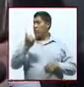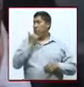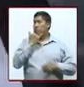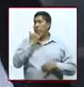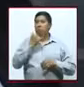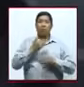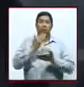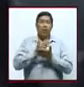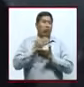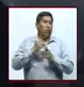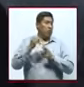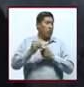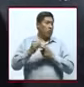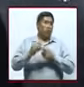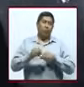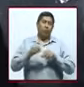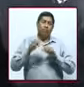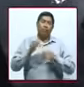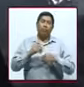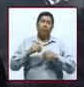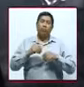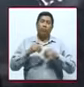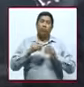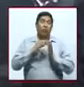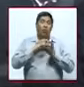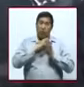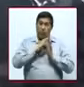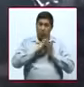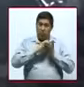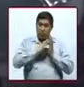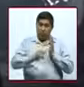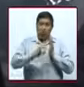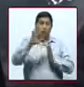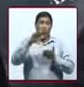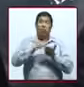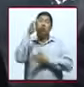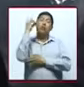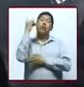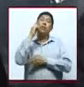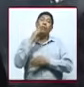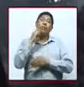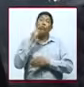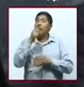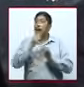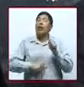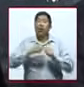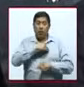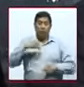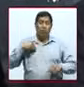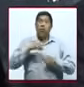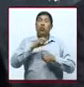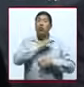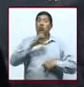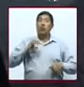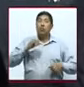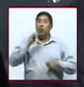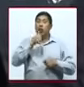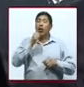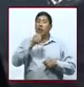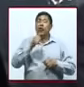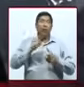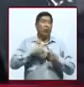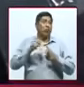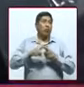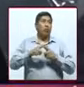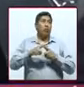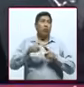la paralización o el congelamiento de las cuentas y la multa de 5.000 bolivianos a cada miembro de la comisión por día. Entonces, en